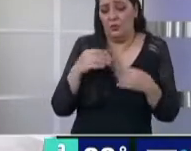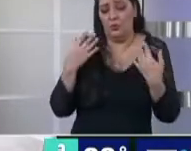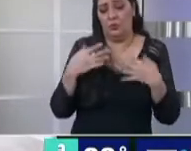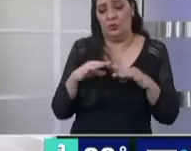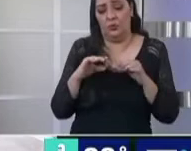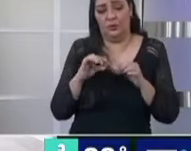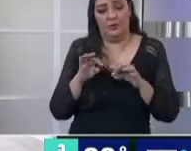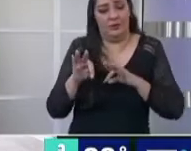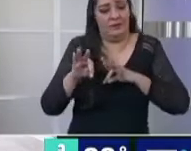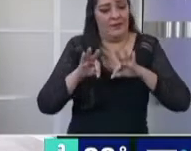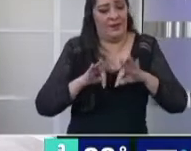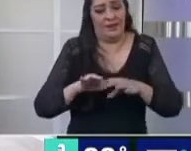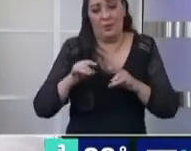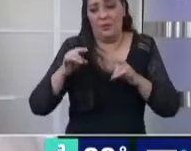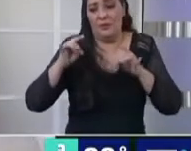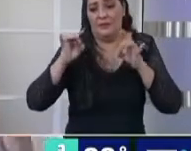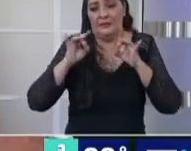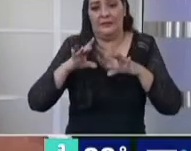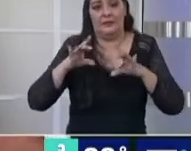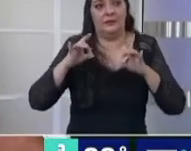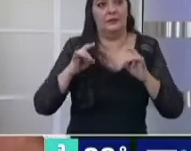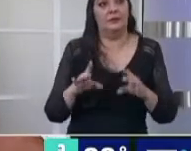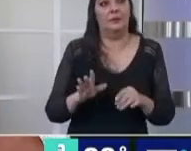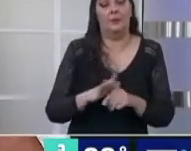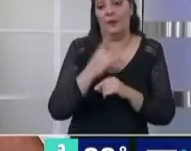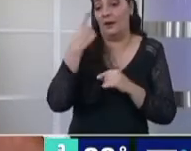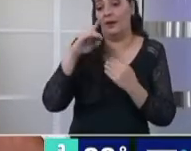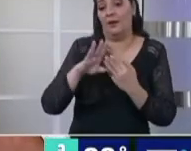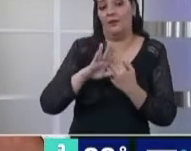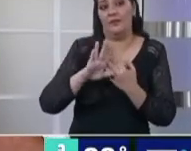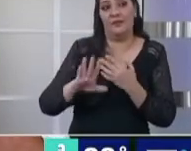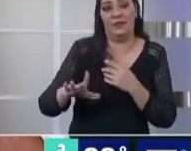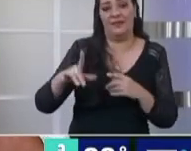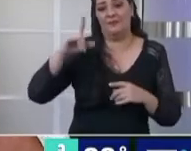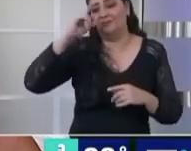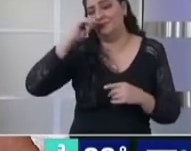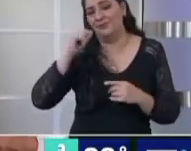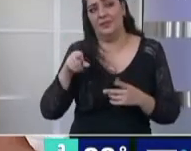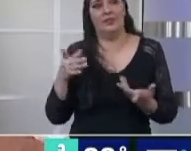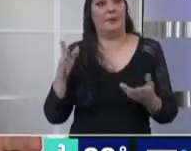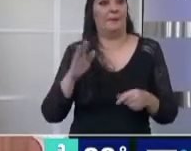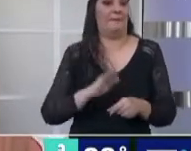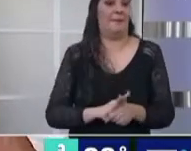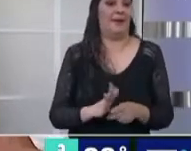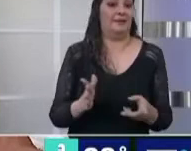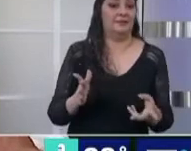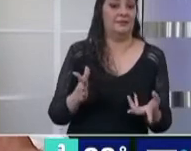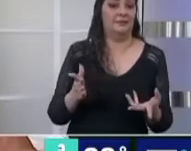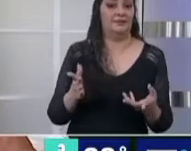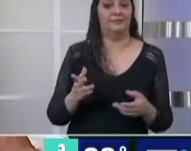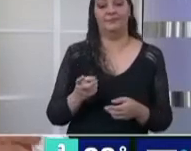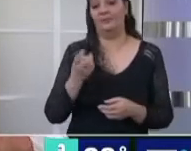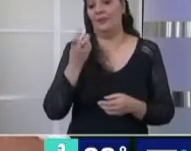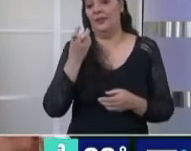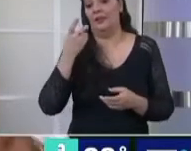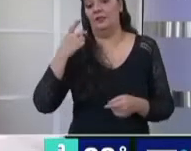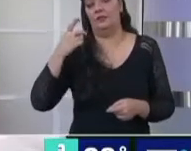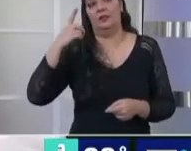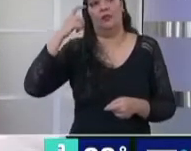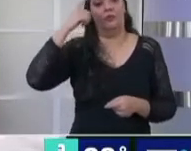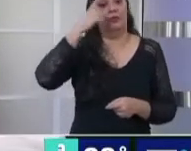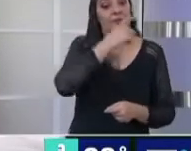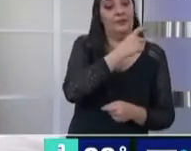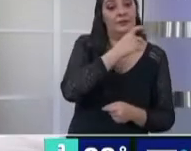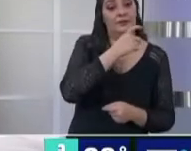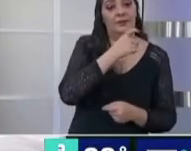no afectar tanto la economía y no afectar la salud, que es algo complejo, es algo